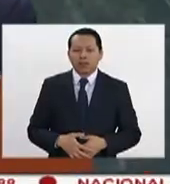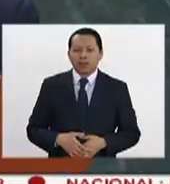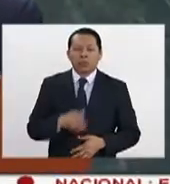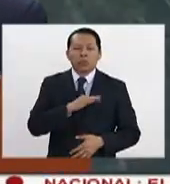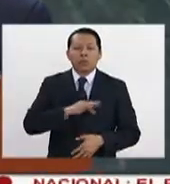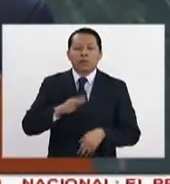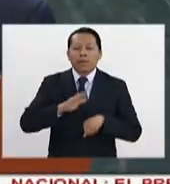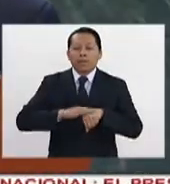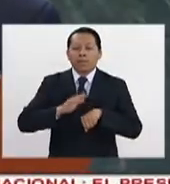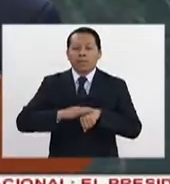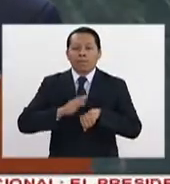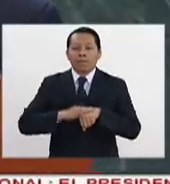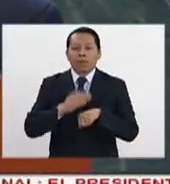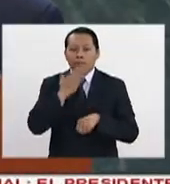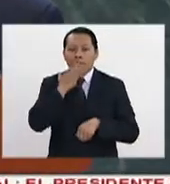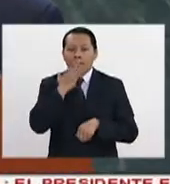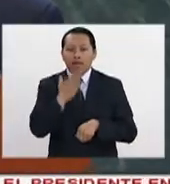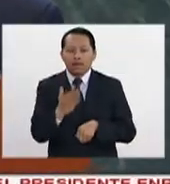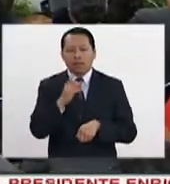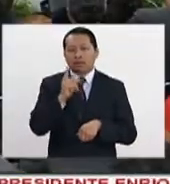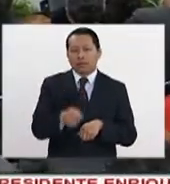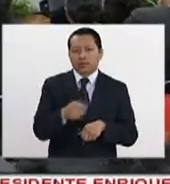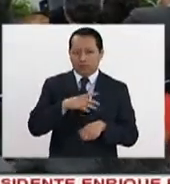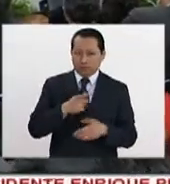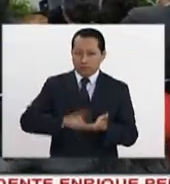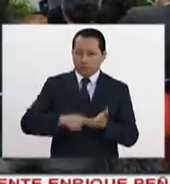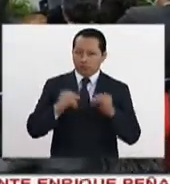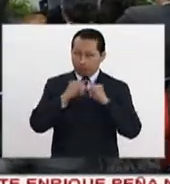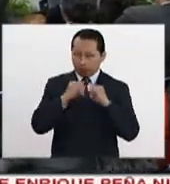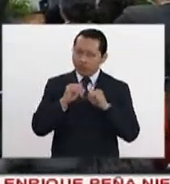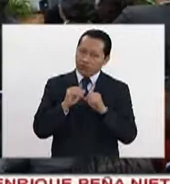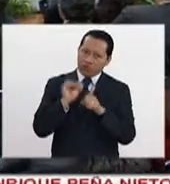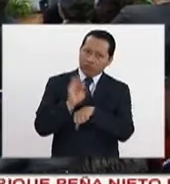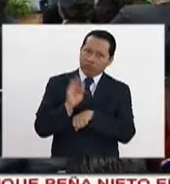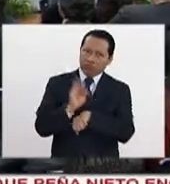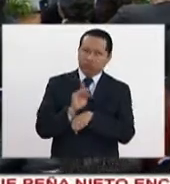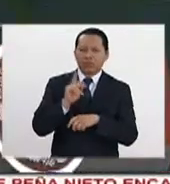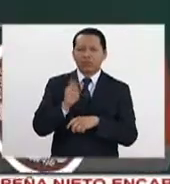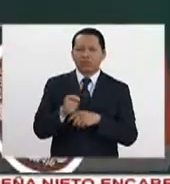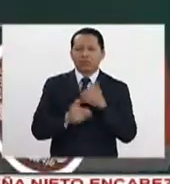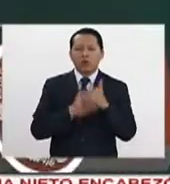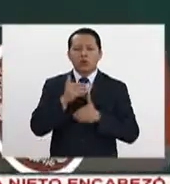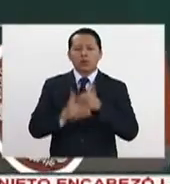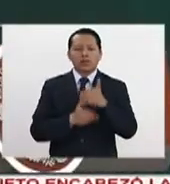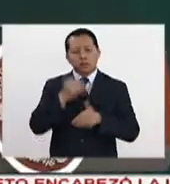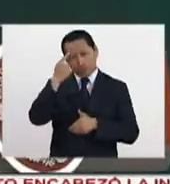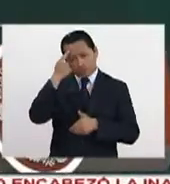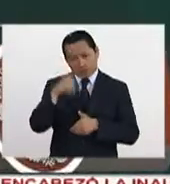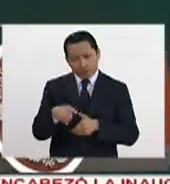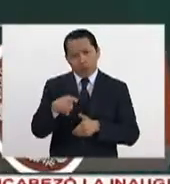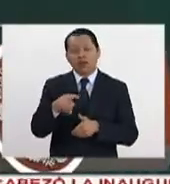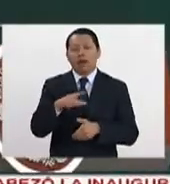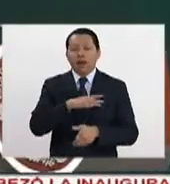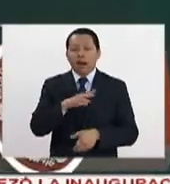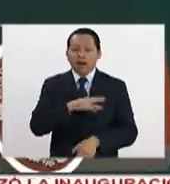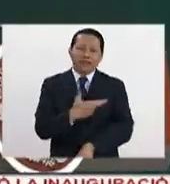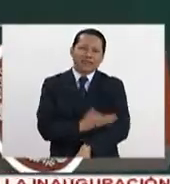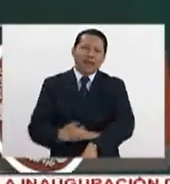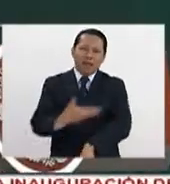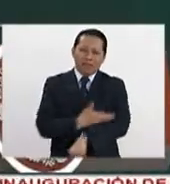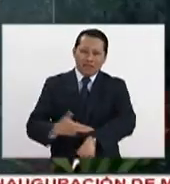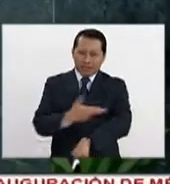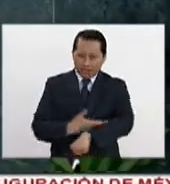Fortalecer aún más las finanzas de la institución. Continuar con el proceso de simplificación y digitalización de